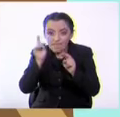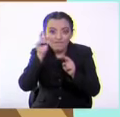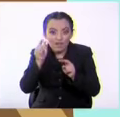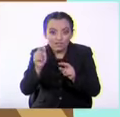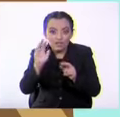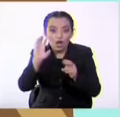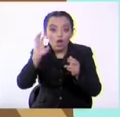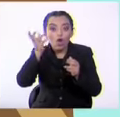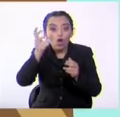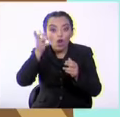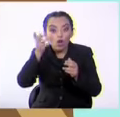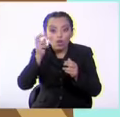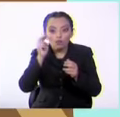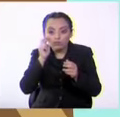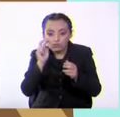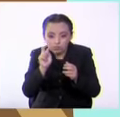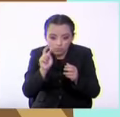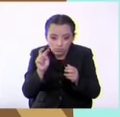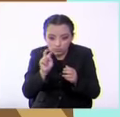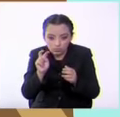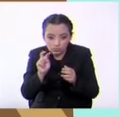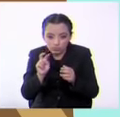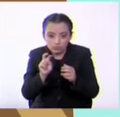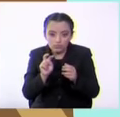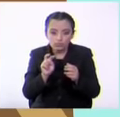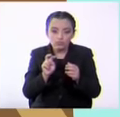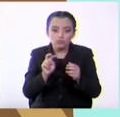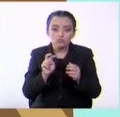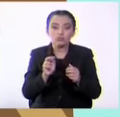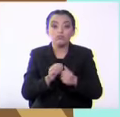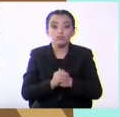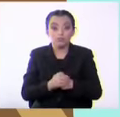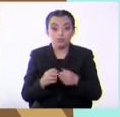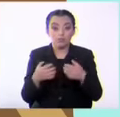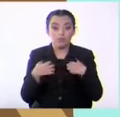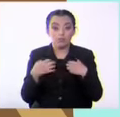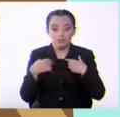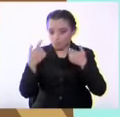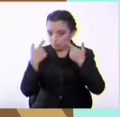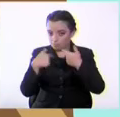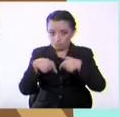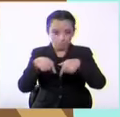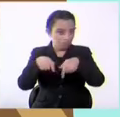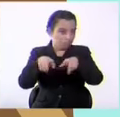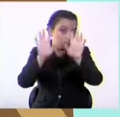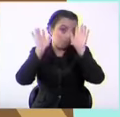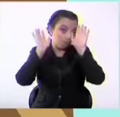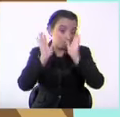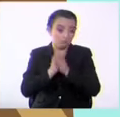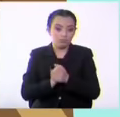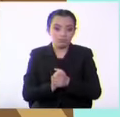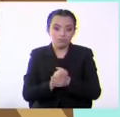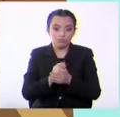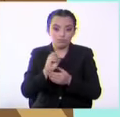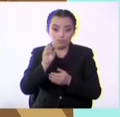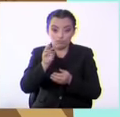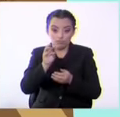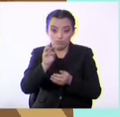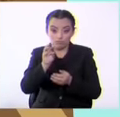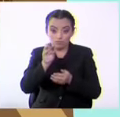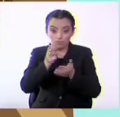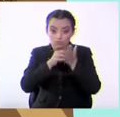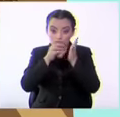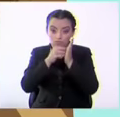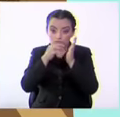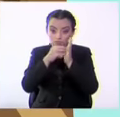una mayor probabilidad de sobrevivir y reproducirse. Con el paso de las generaciones, esos escarabajos marrones serán los